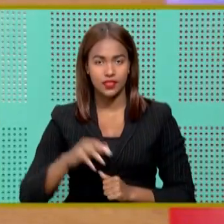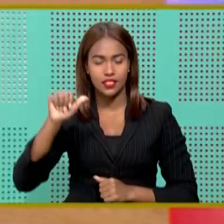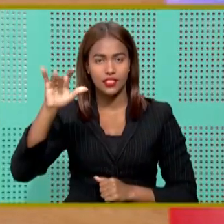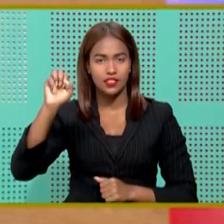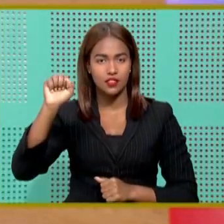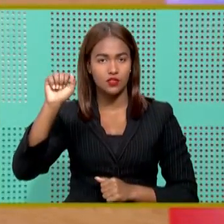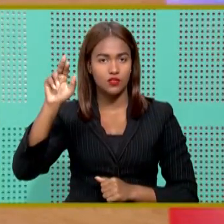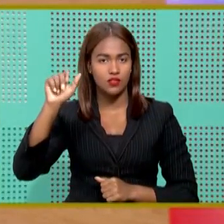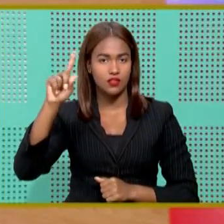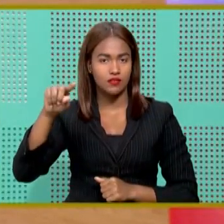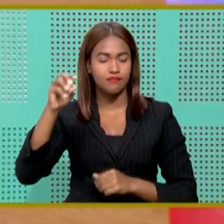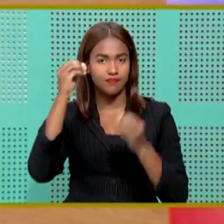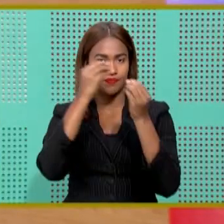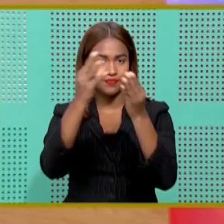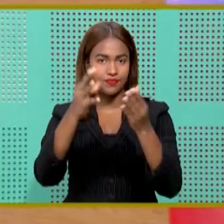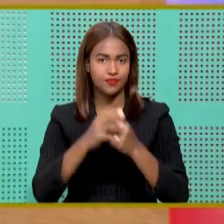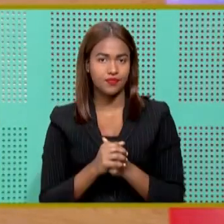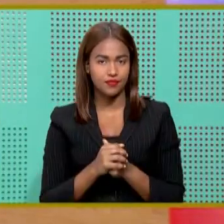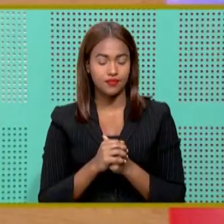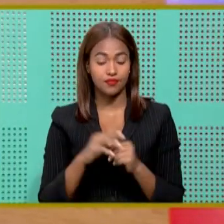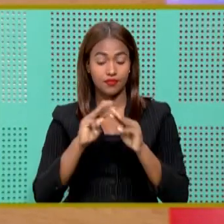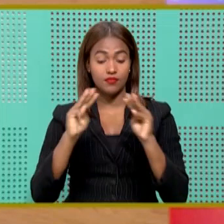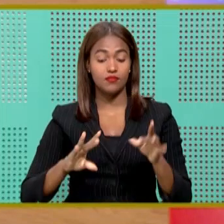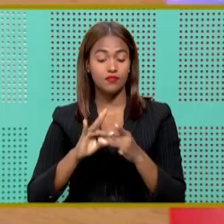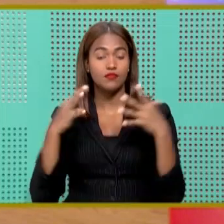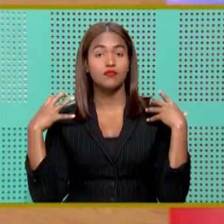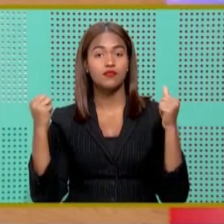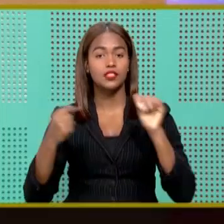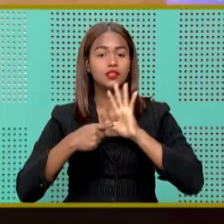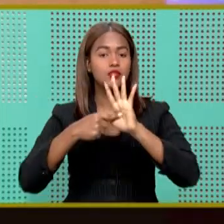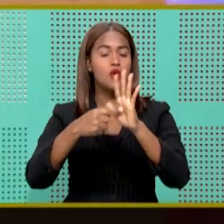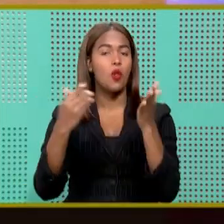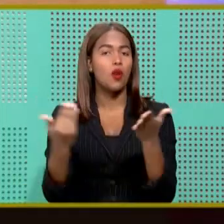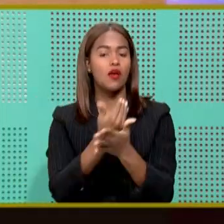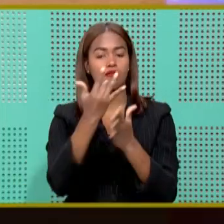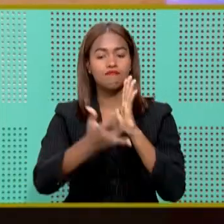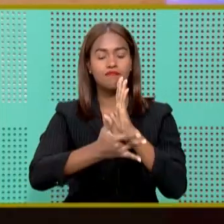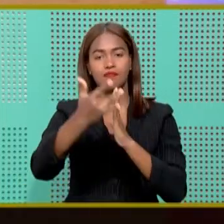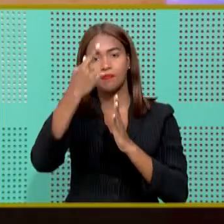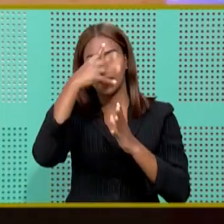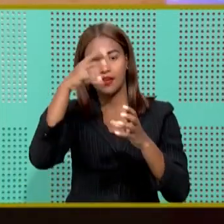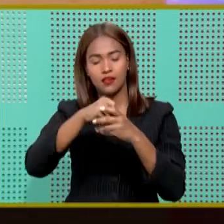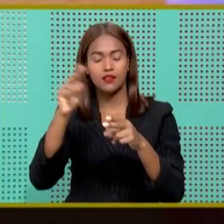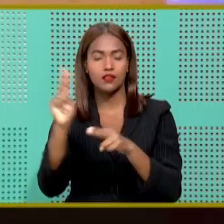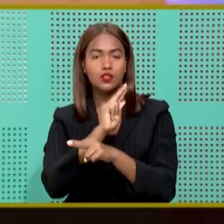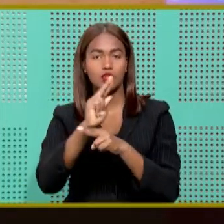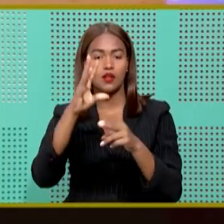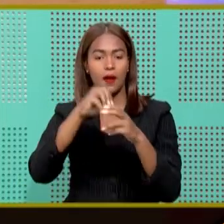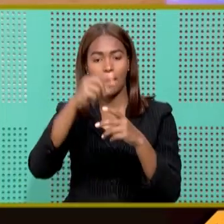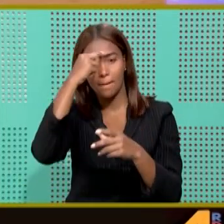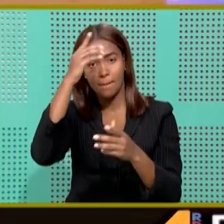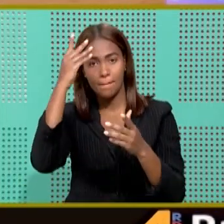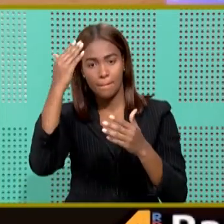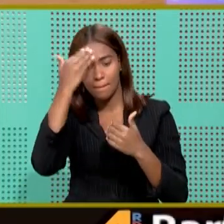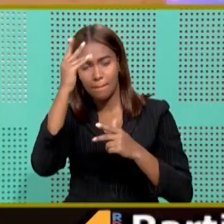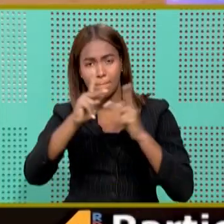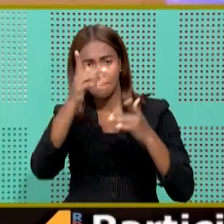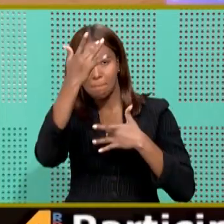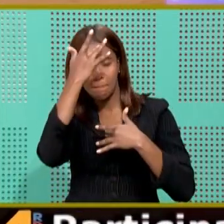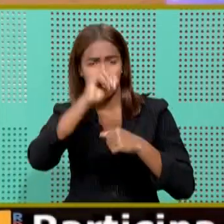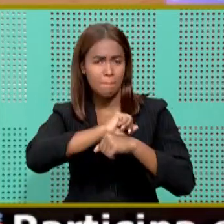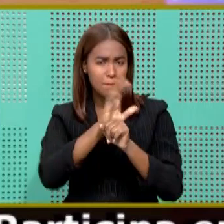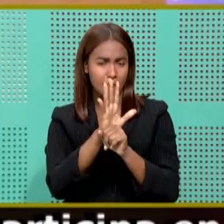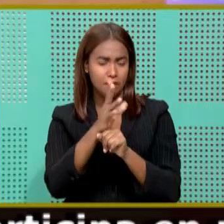Ayeli Suárez con ustedes. Amigos, el Ministerio de Salud presentó una nueva tecnología para ser utilizada en la detección del COVID-19.